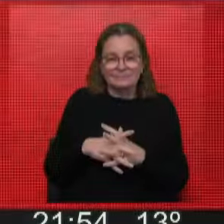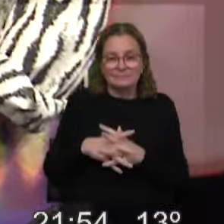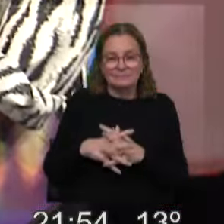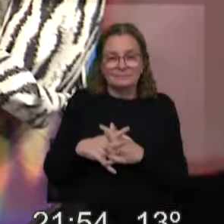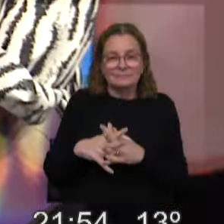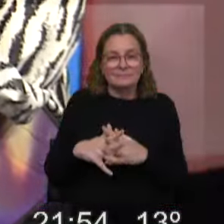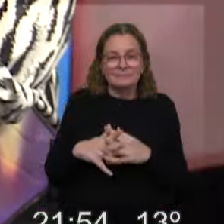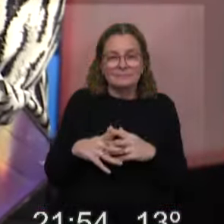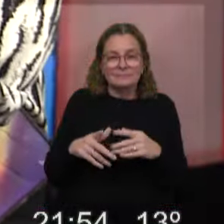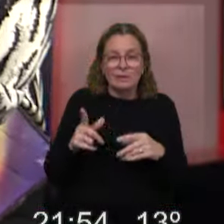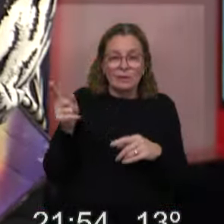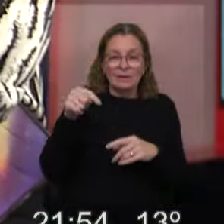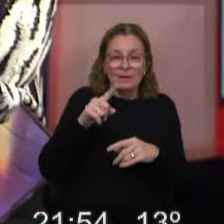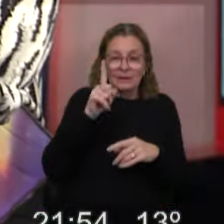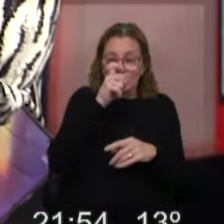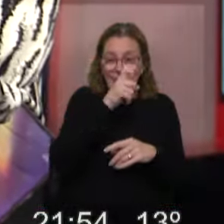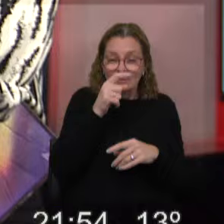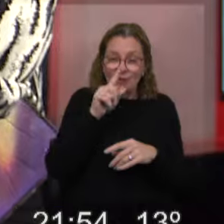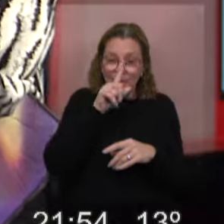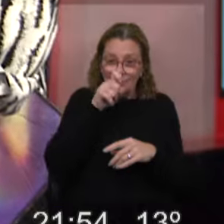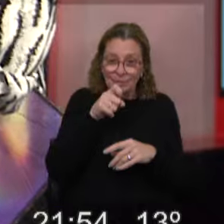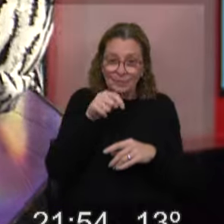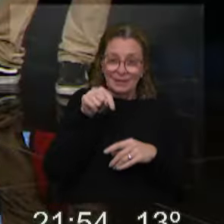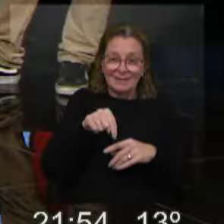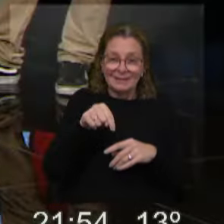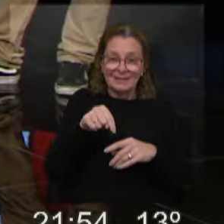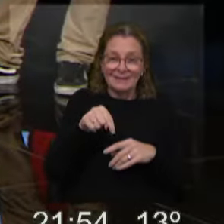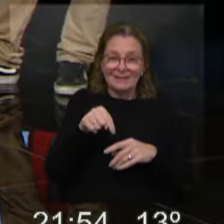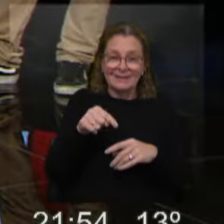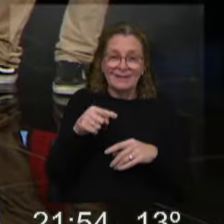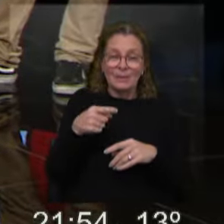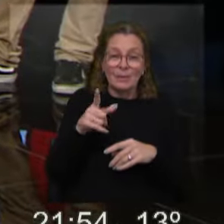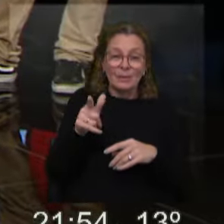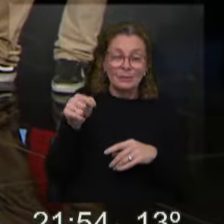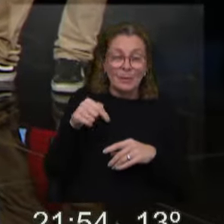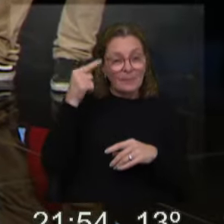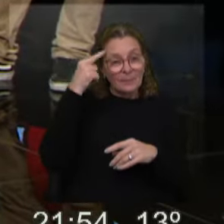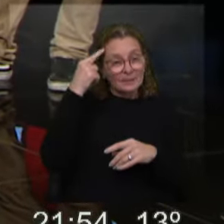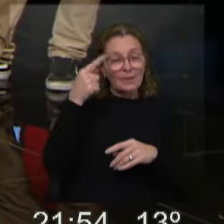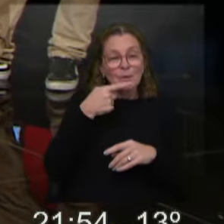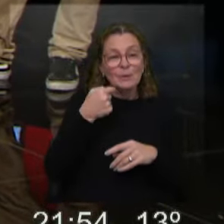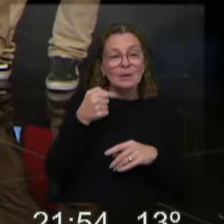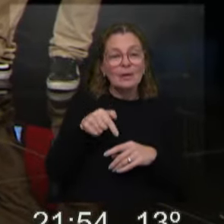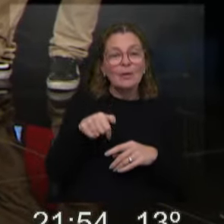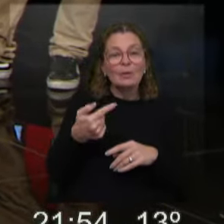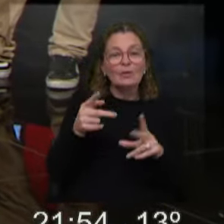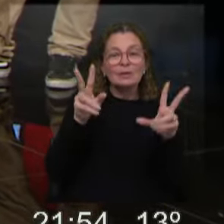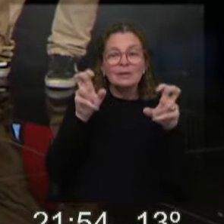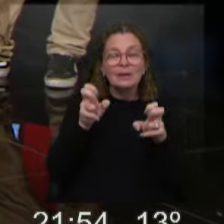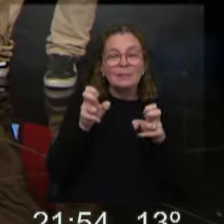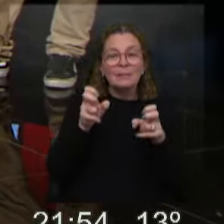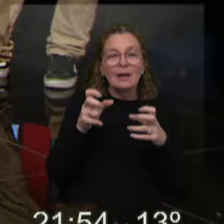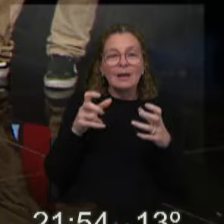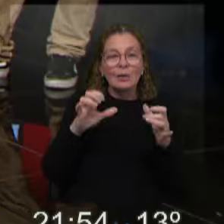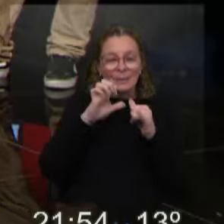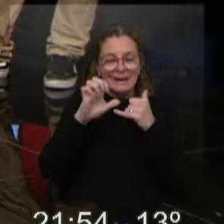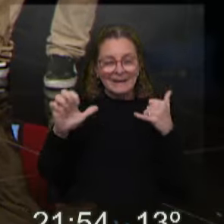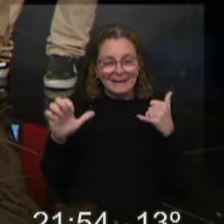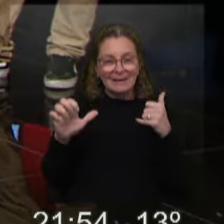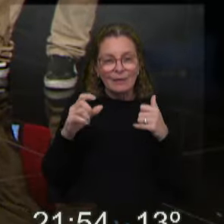lo sentías, venías de Tacuarembó y sentías a Montevideo así, como que también, estabas lo mismo, en Rusia. Lo mismo pasó con ese tema, Borkutá es como una analogía. Borkutá, si